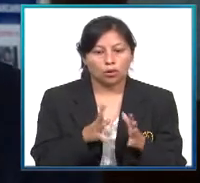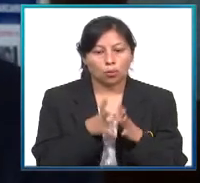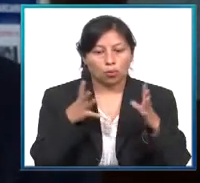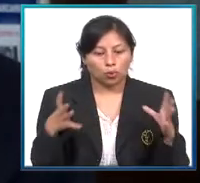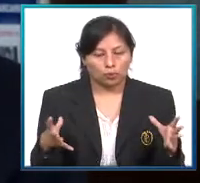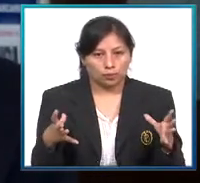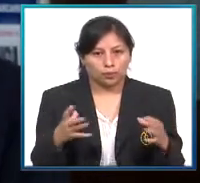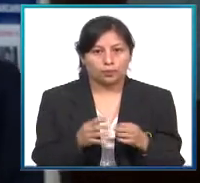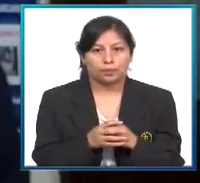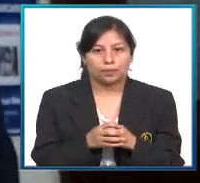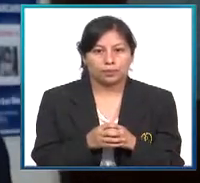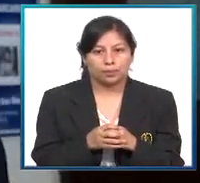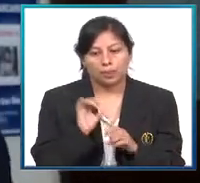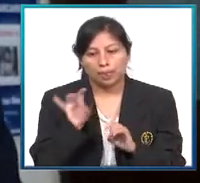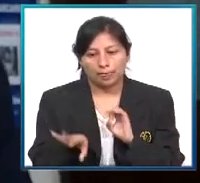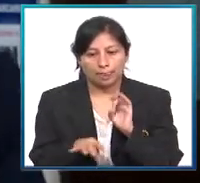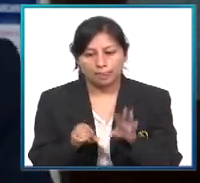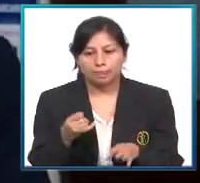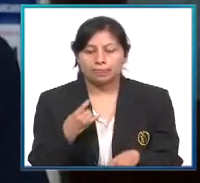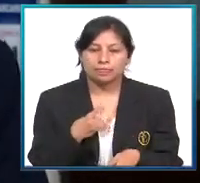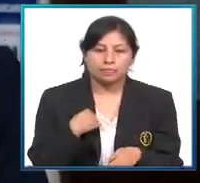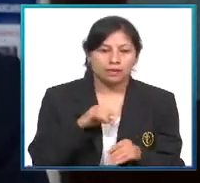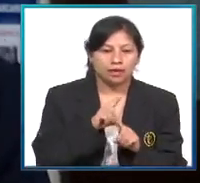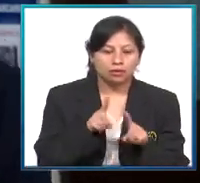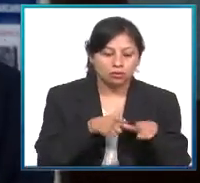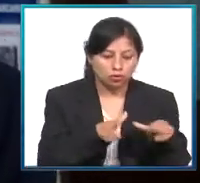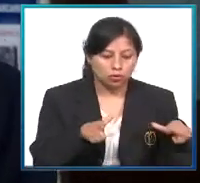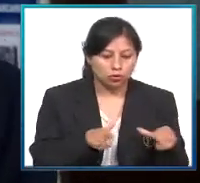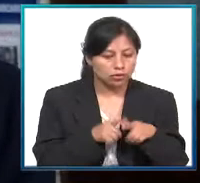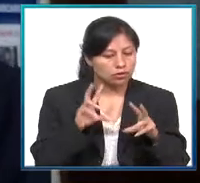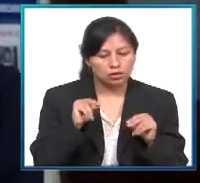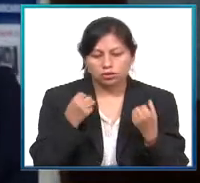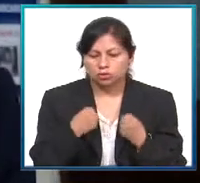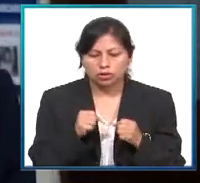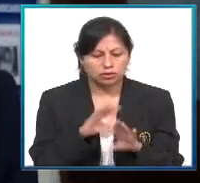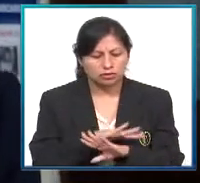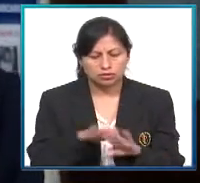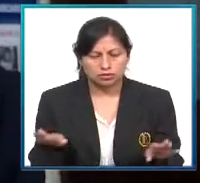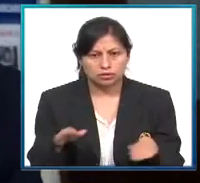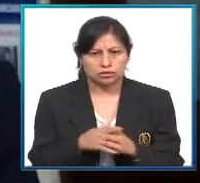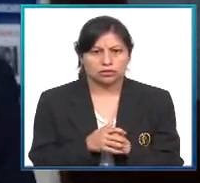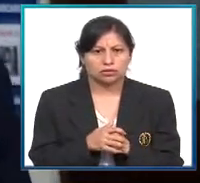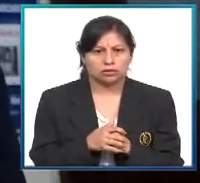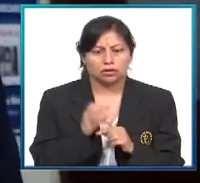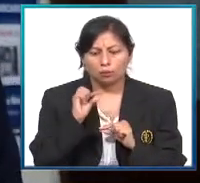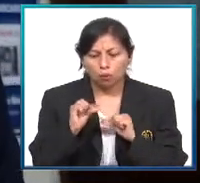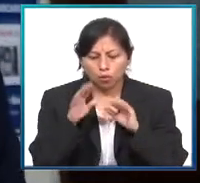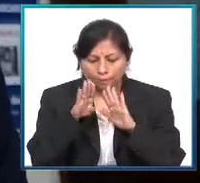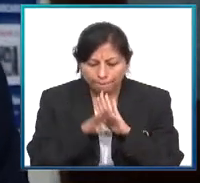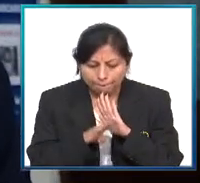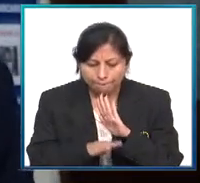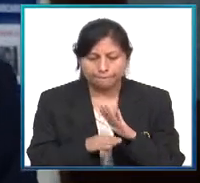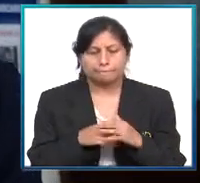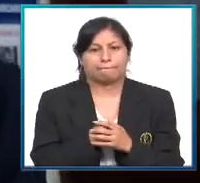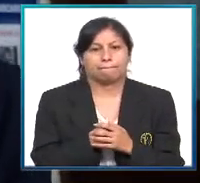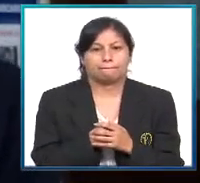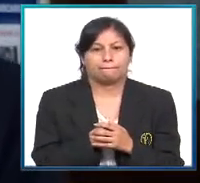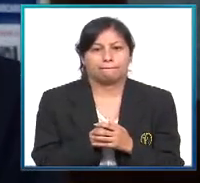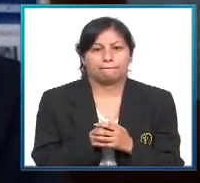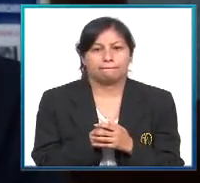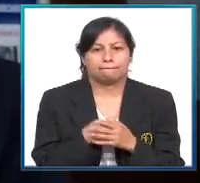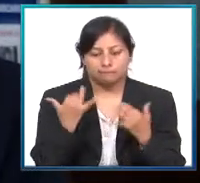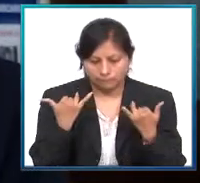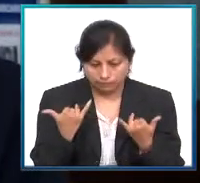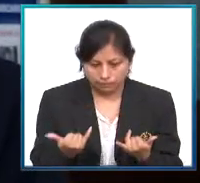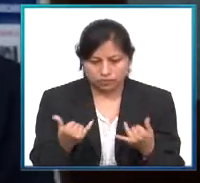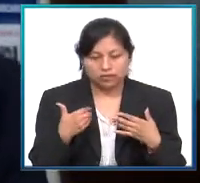abultado en algunas unidades que no han tenido ejecución. O sea, tienen una ejecución muy baja estando